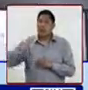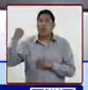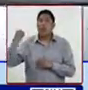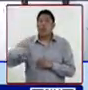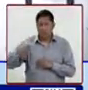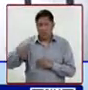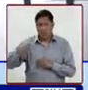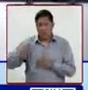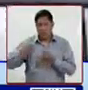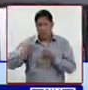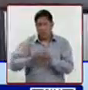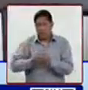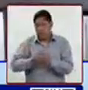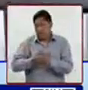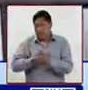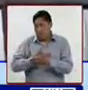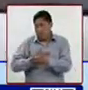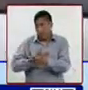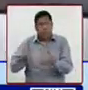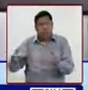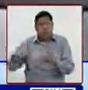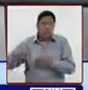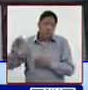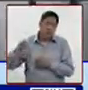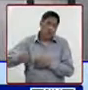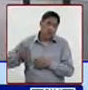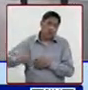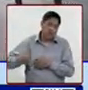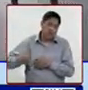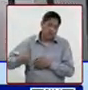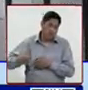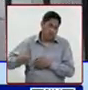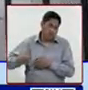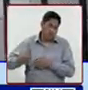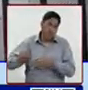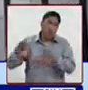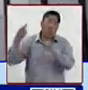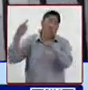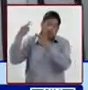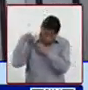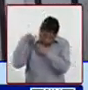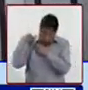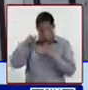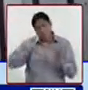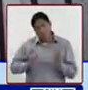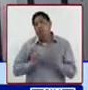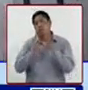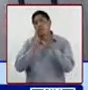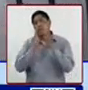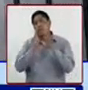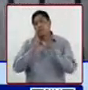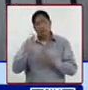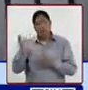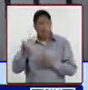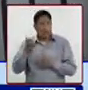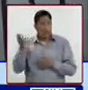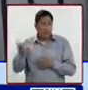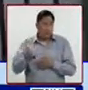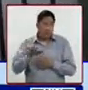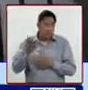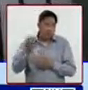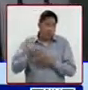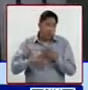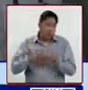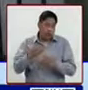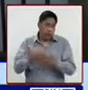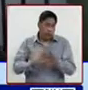juez o en qué juzgado se va a realizar la audiencia de medidas cautelares, y esto, por lo menos dentro de los